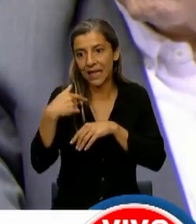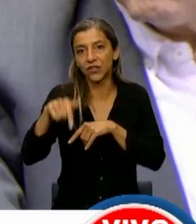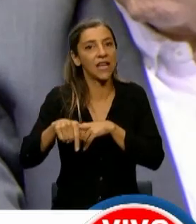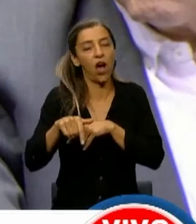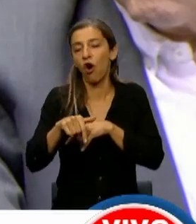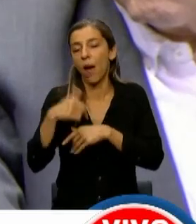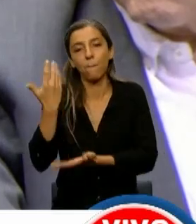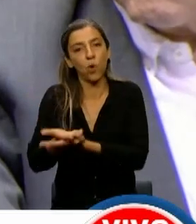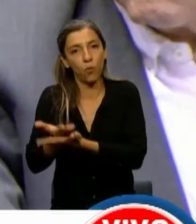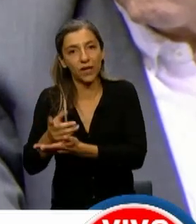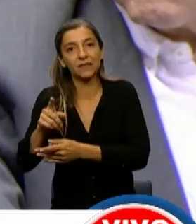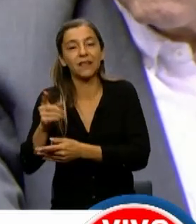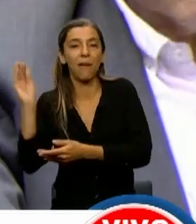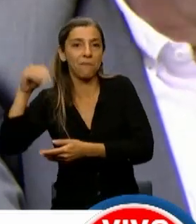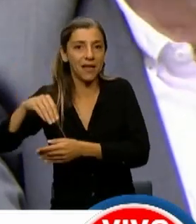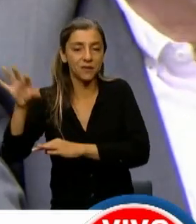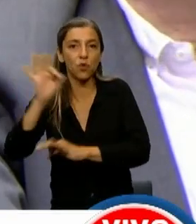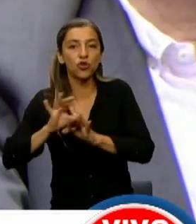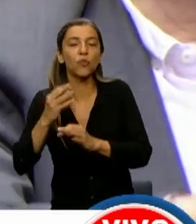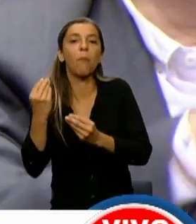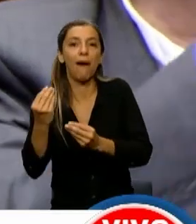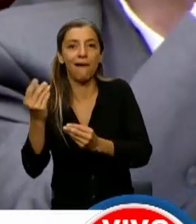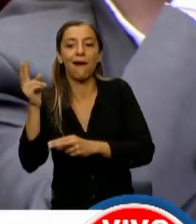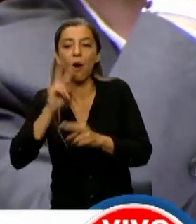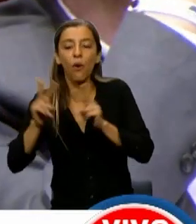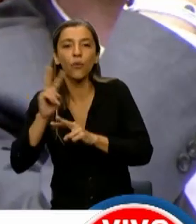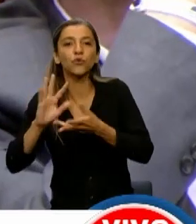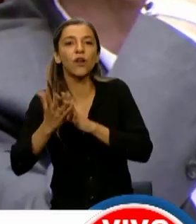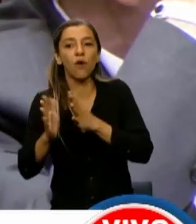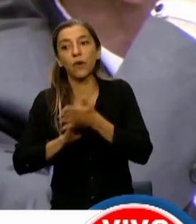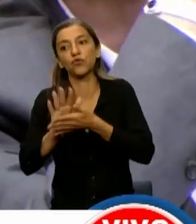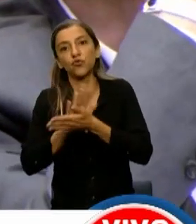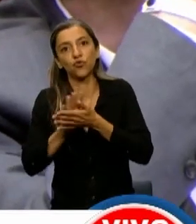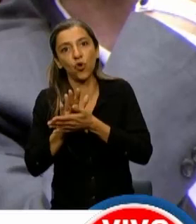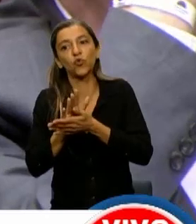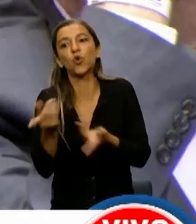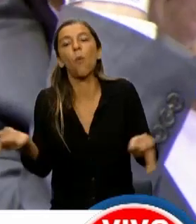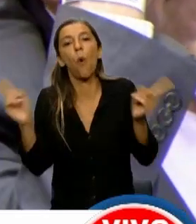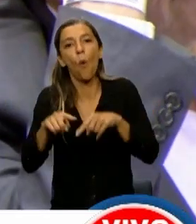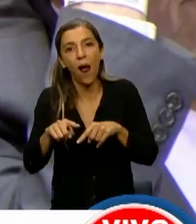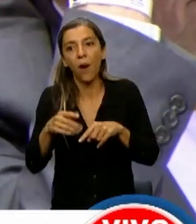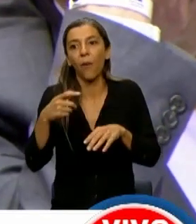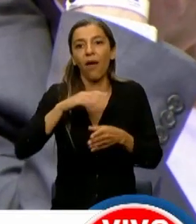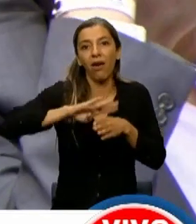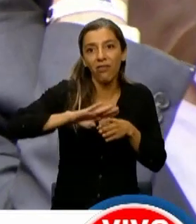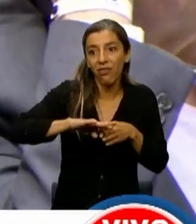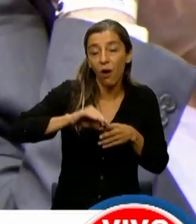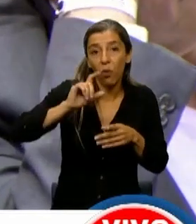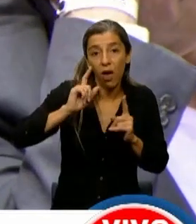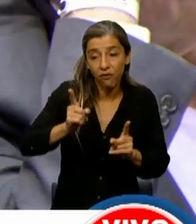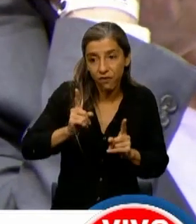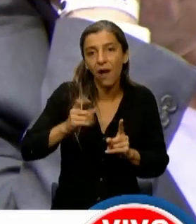otro proyecto en el cual dentro de las partes contiene la posibilidad de reabrir esa moratoria con las